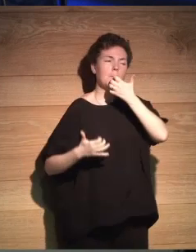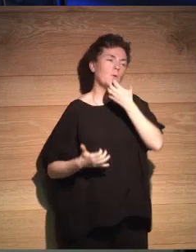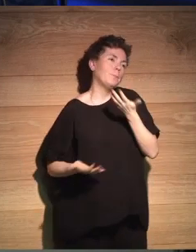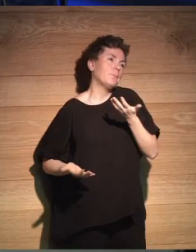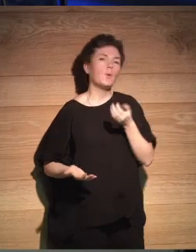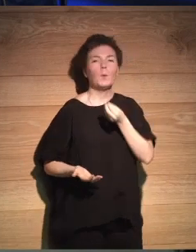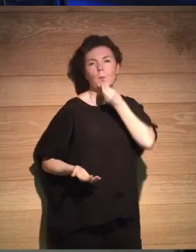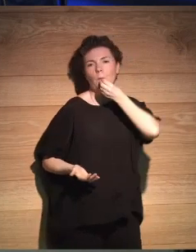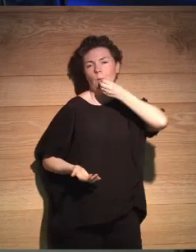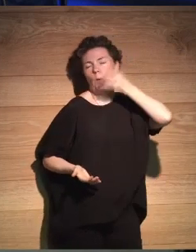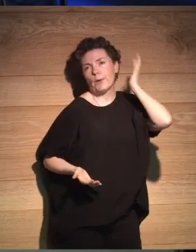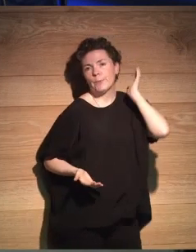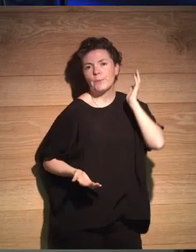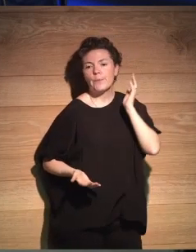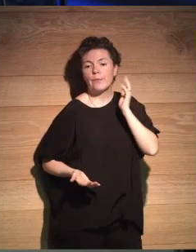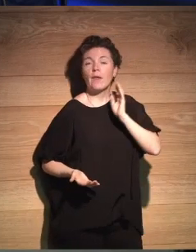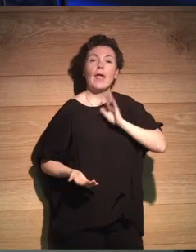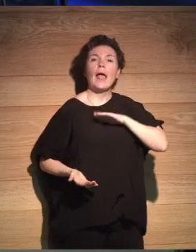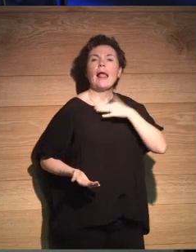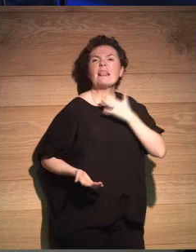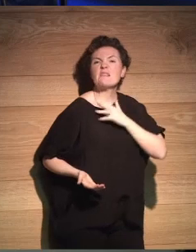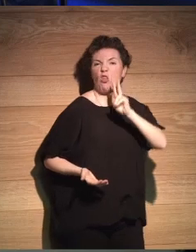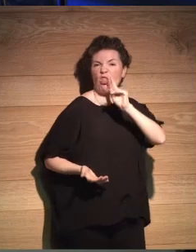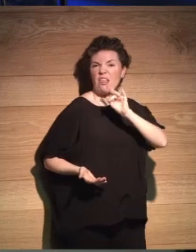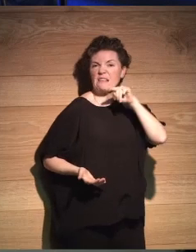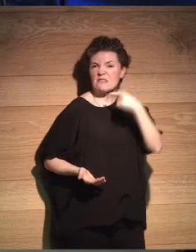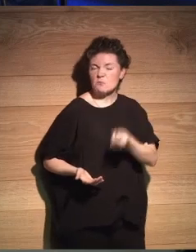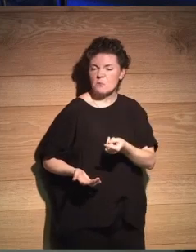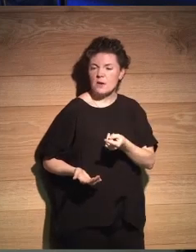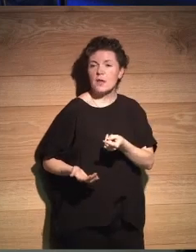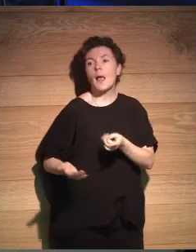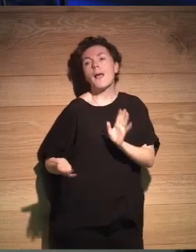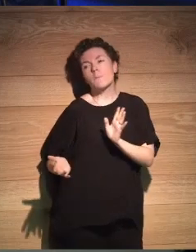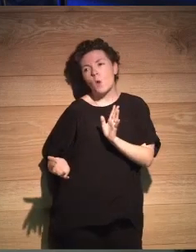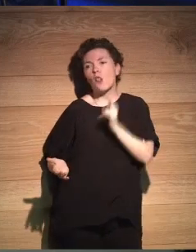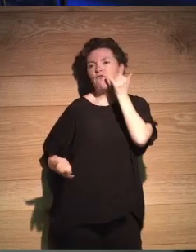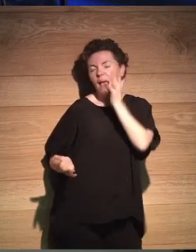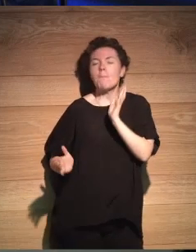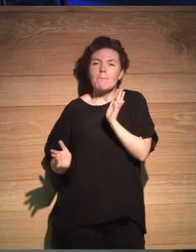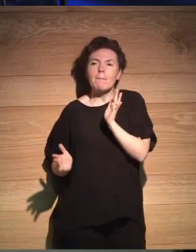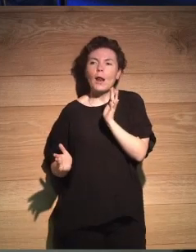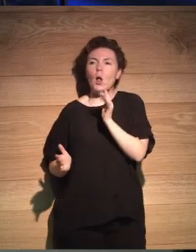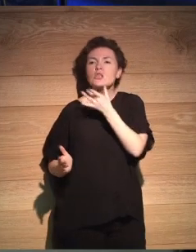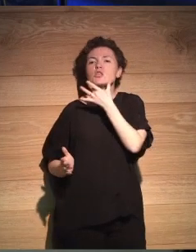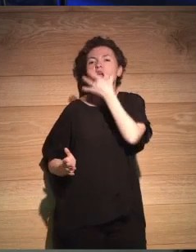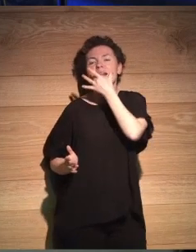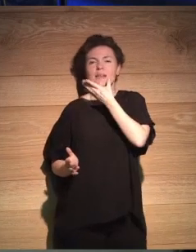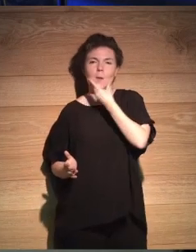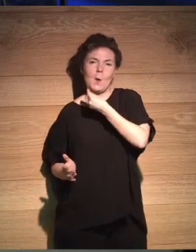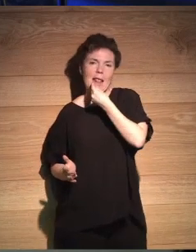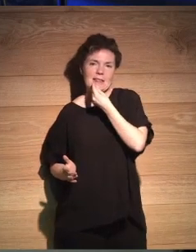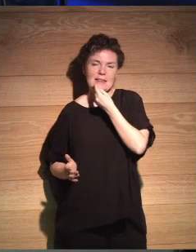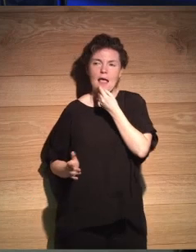bueno, al día siguiente o a los 2 días, ¿no? Pero tiene una bonita sonrisa, pero tiene,